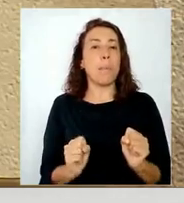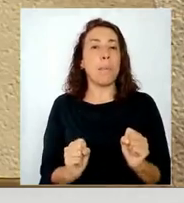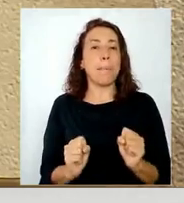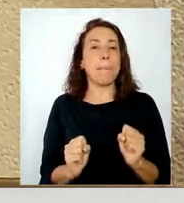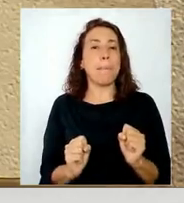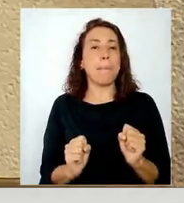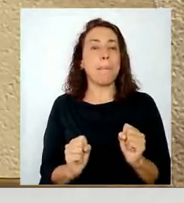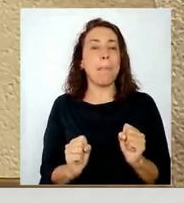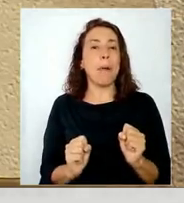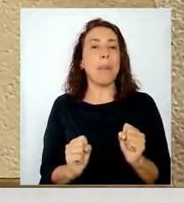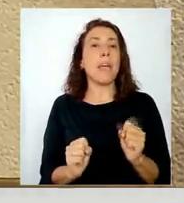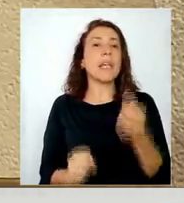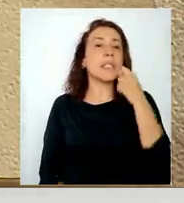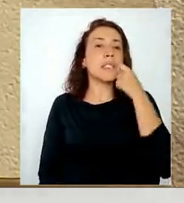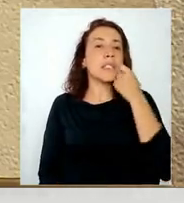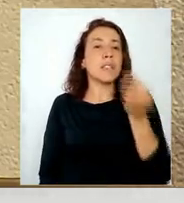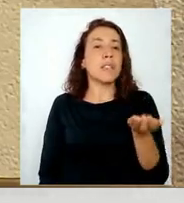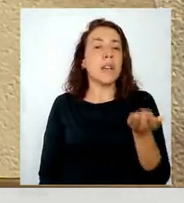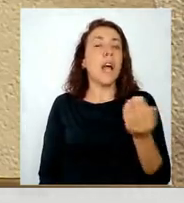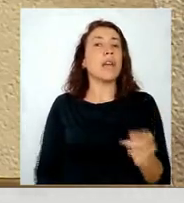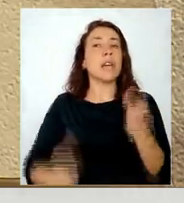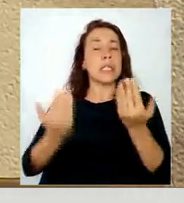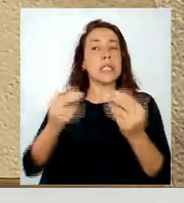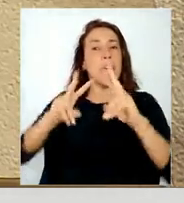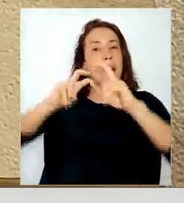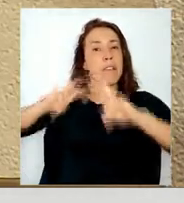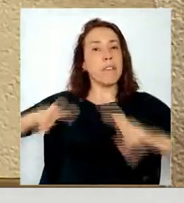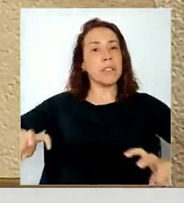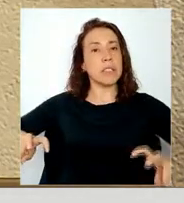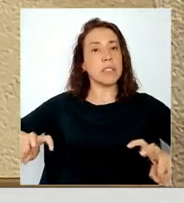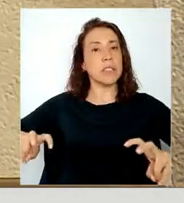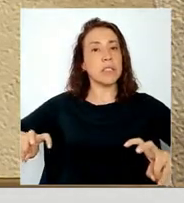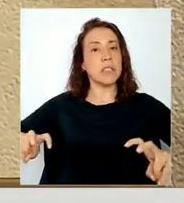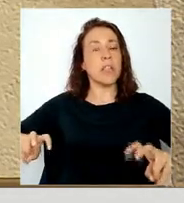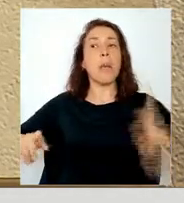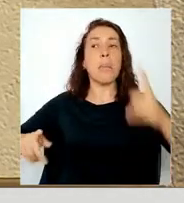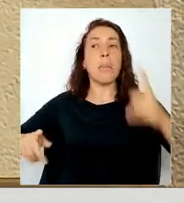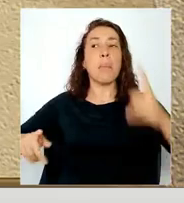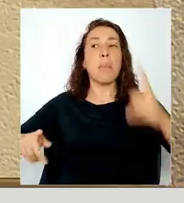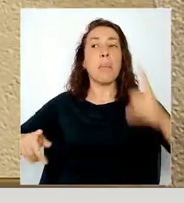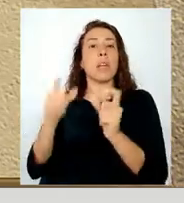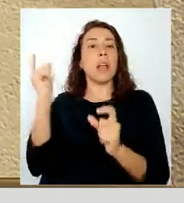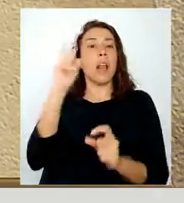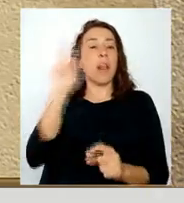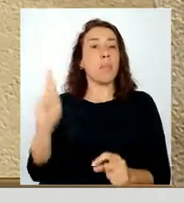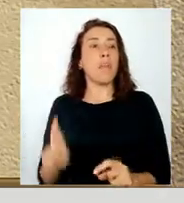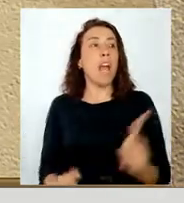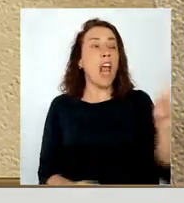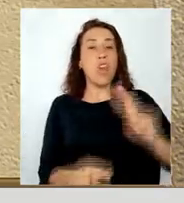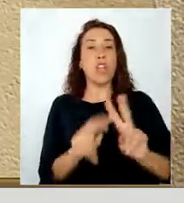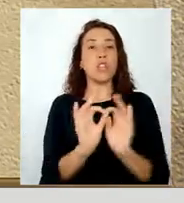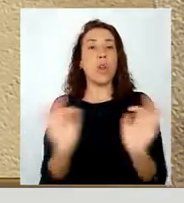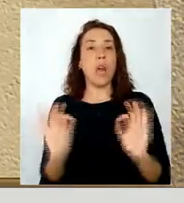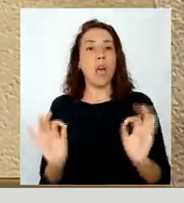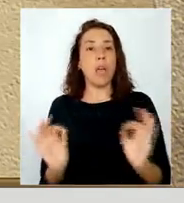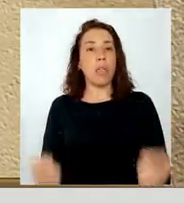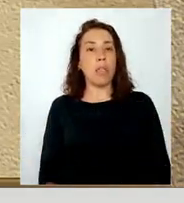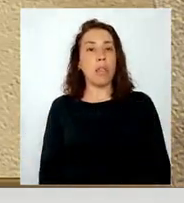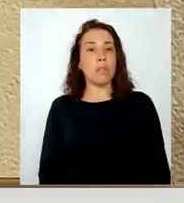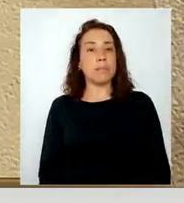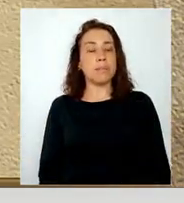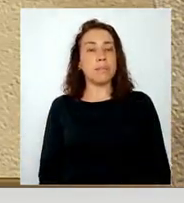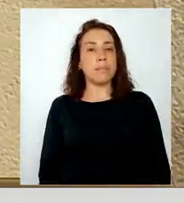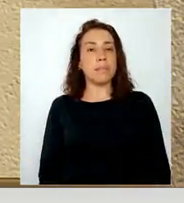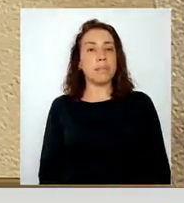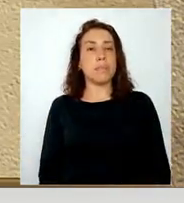de investigación o por lo menos para llevarlo a la contraloría y no lo ha hecho y por tanto ahí sí que hay una responsabilidad